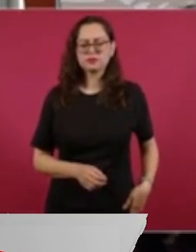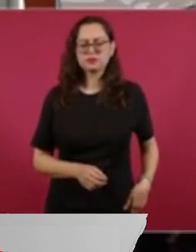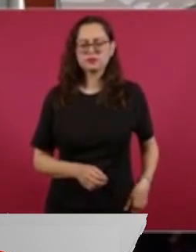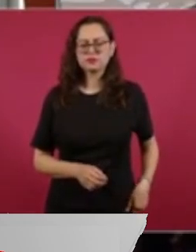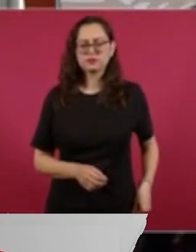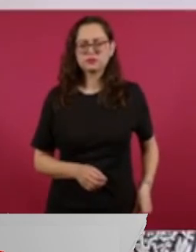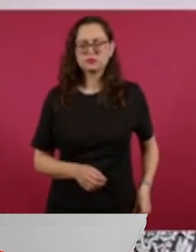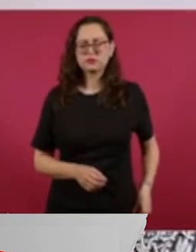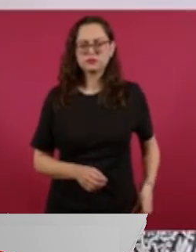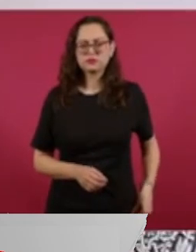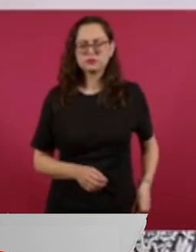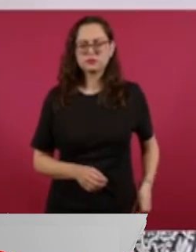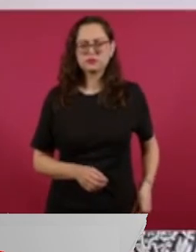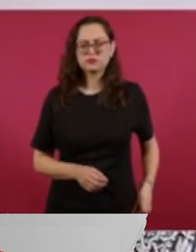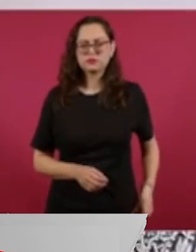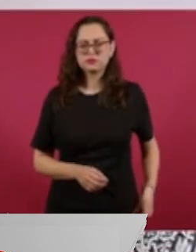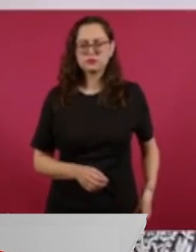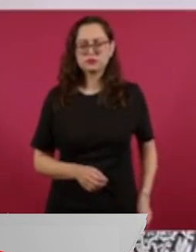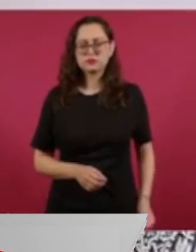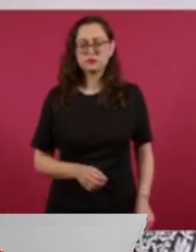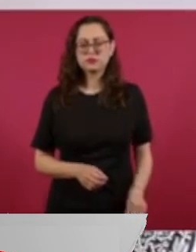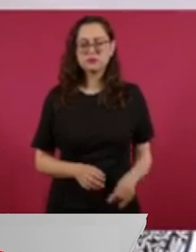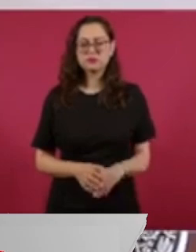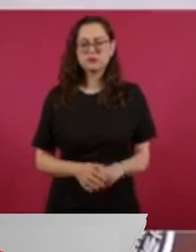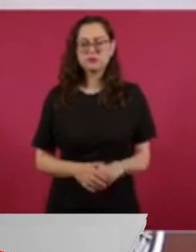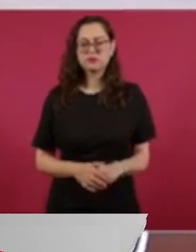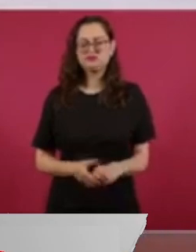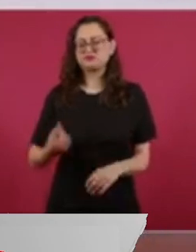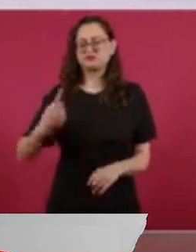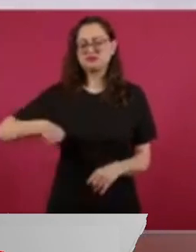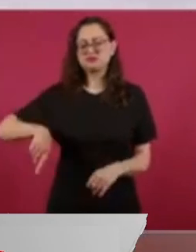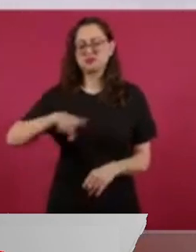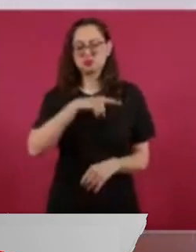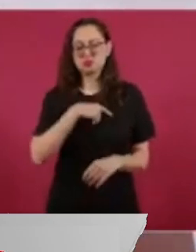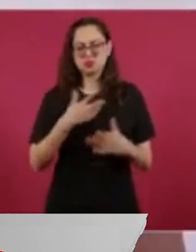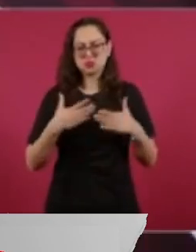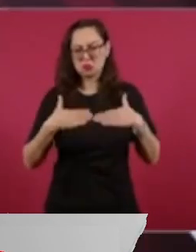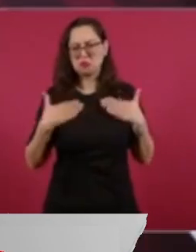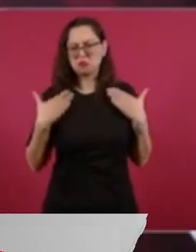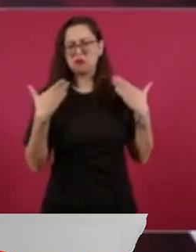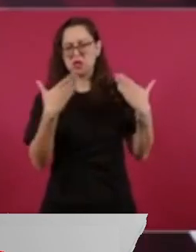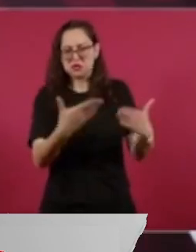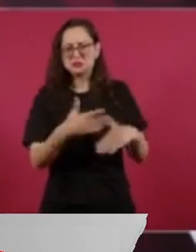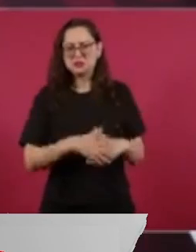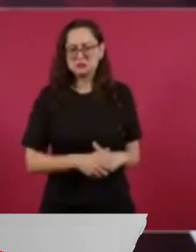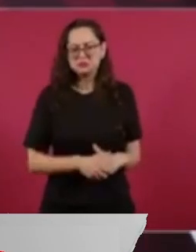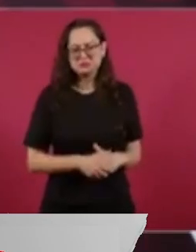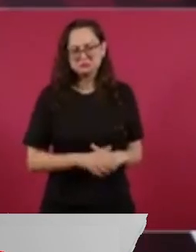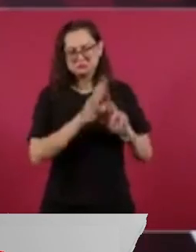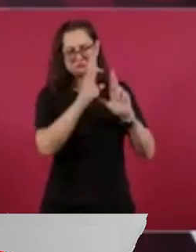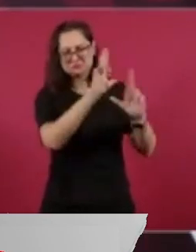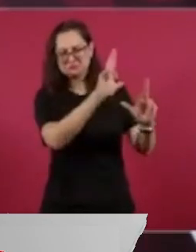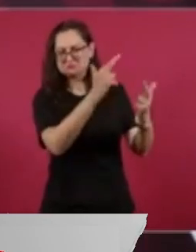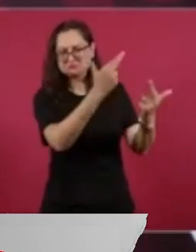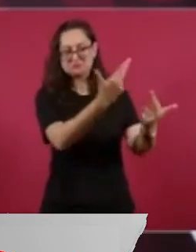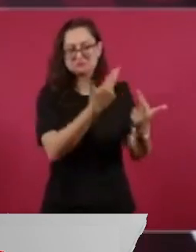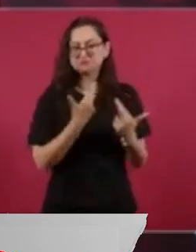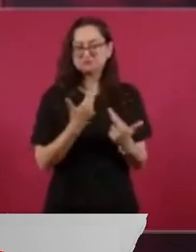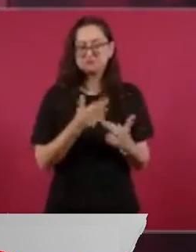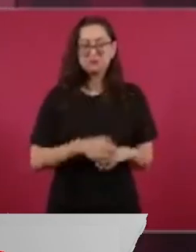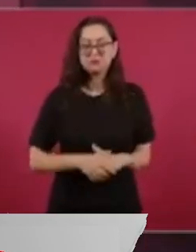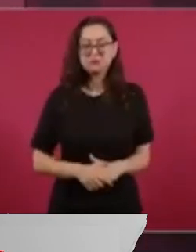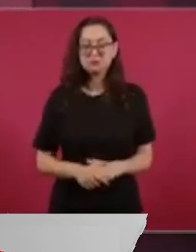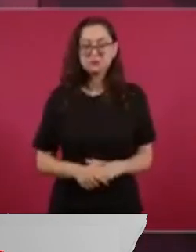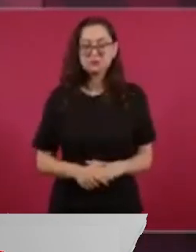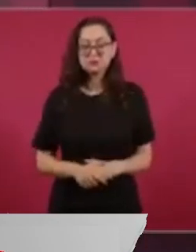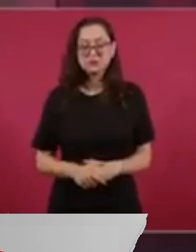No. No hay desconfianza. Nosotros siempre lo que hemos pedido es que haya respeto. Pero les avisaron ya hasta que los habían capturado.